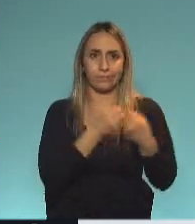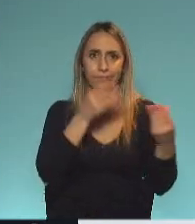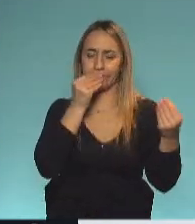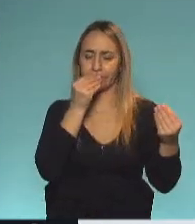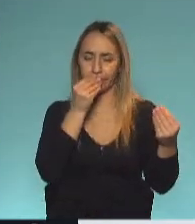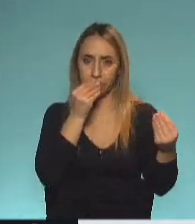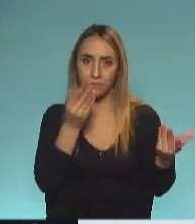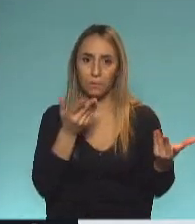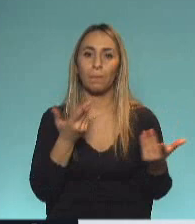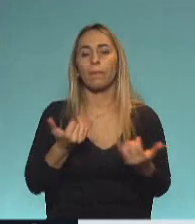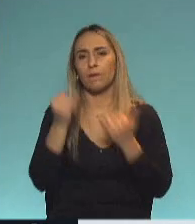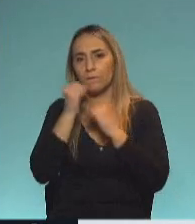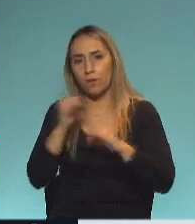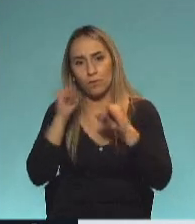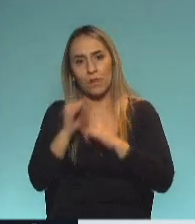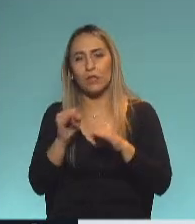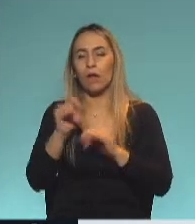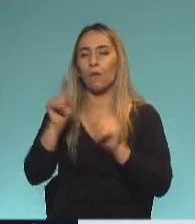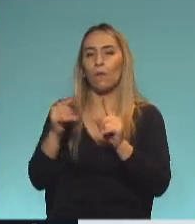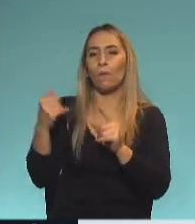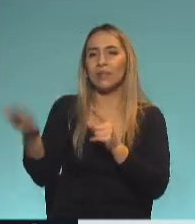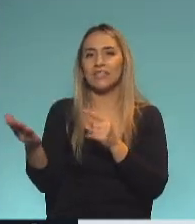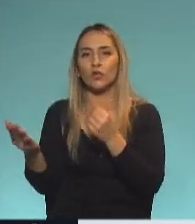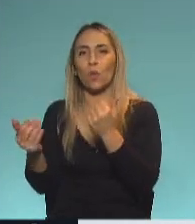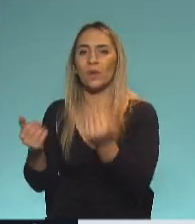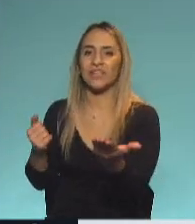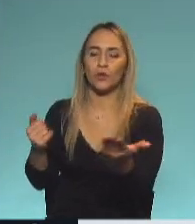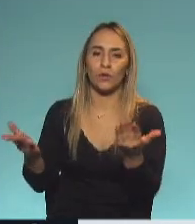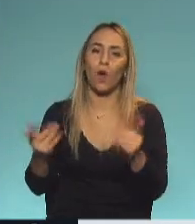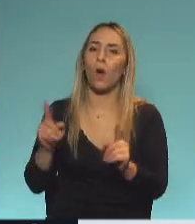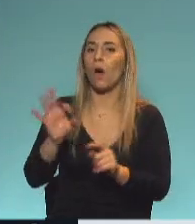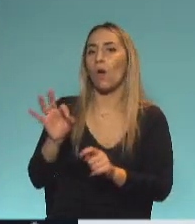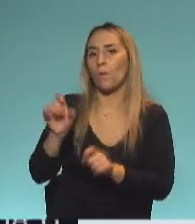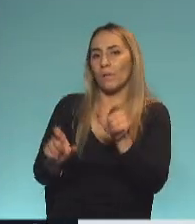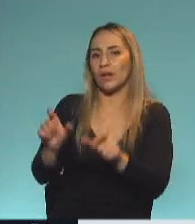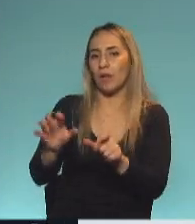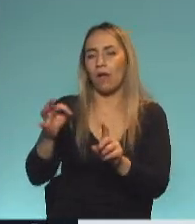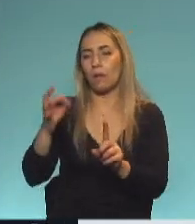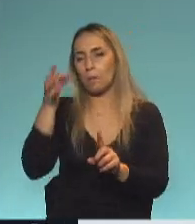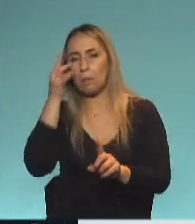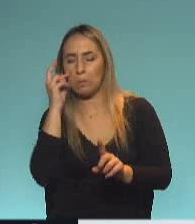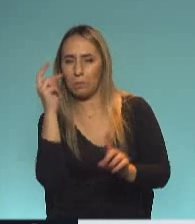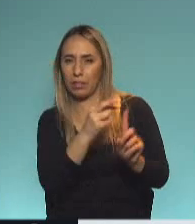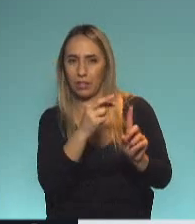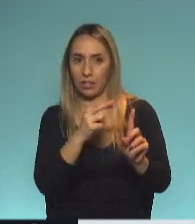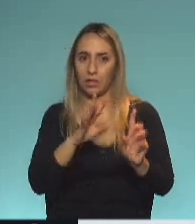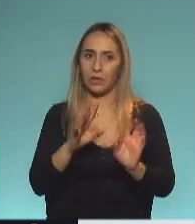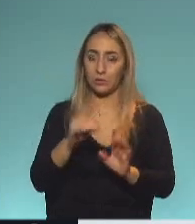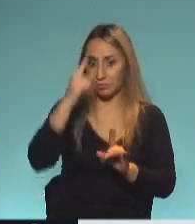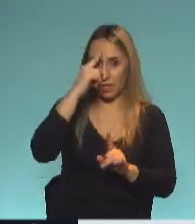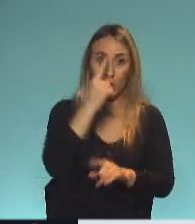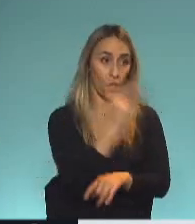Tenemos información sobre algún vecino o alguna persona que lo vio. ¿Creen que los detenidos son los